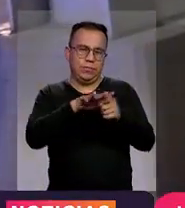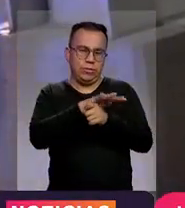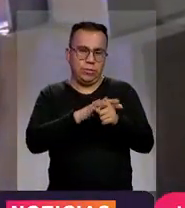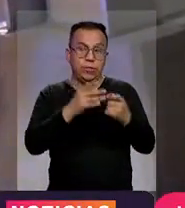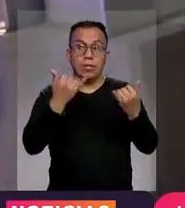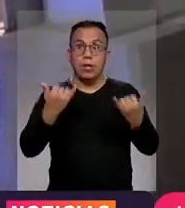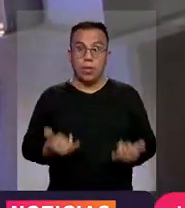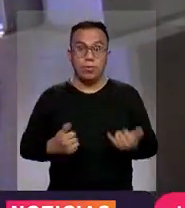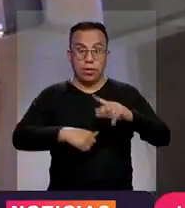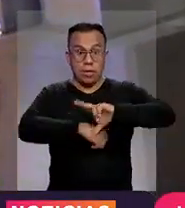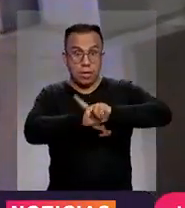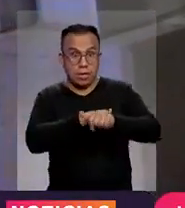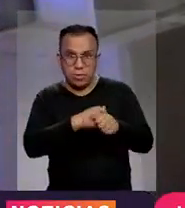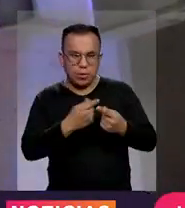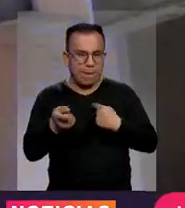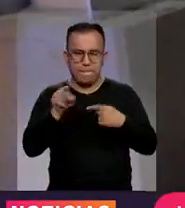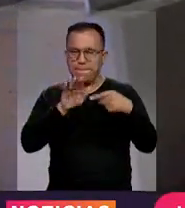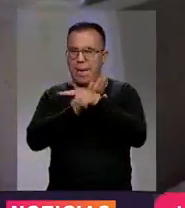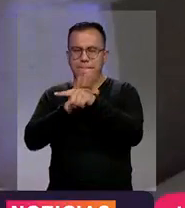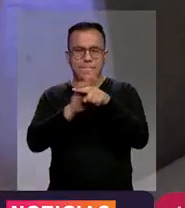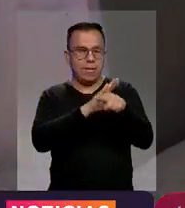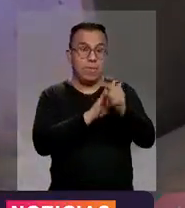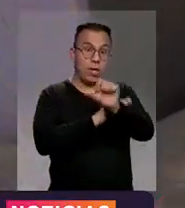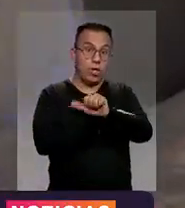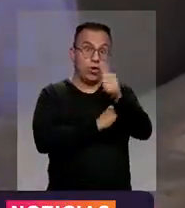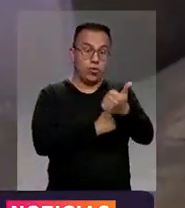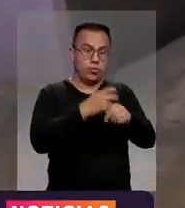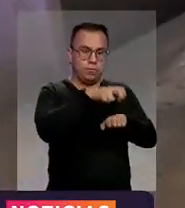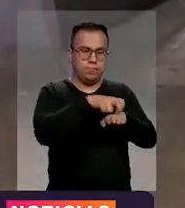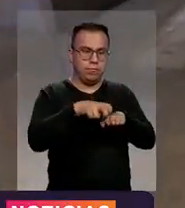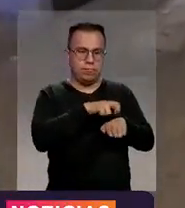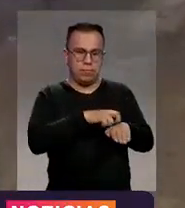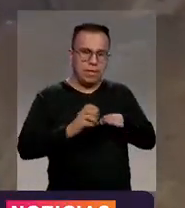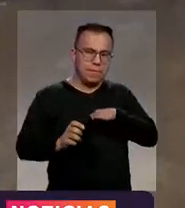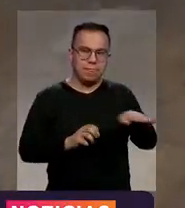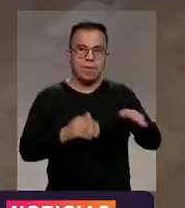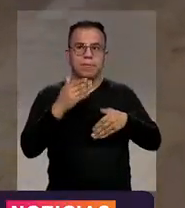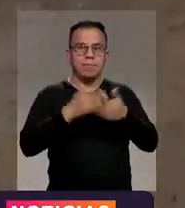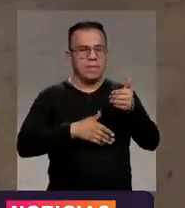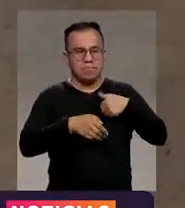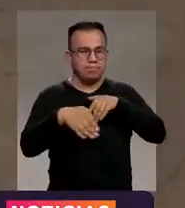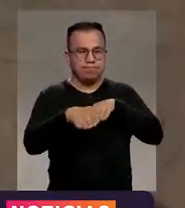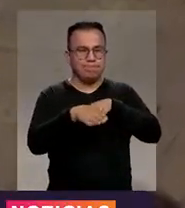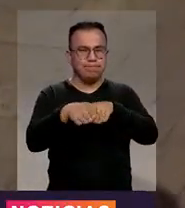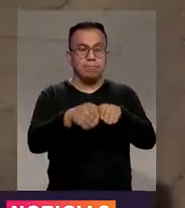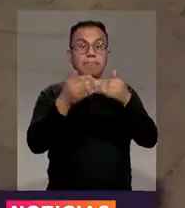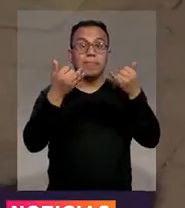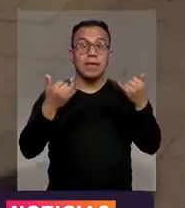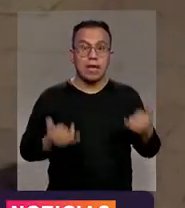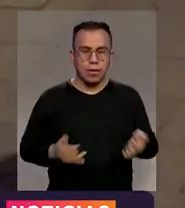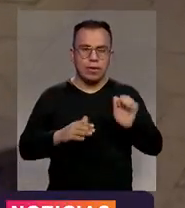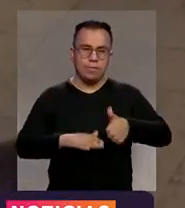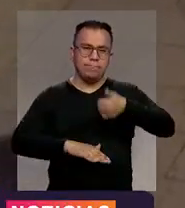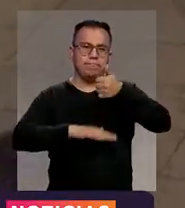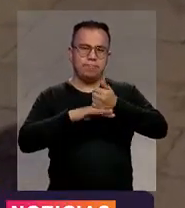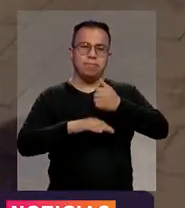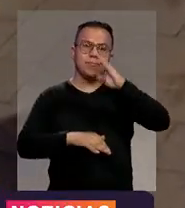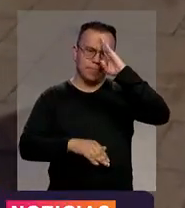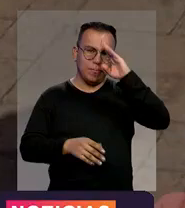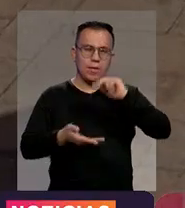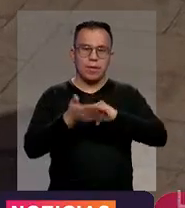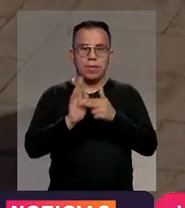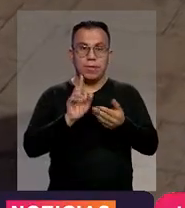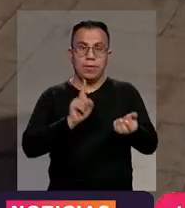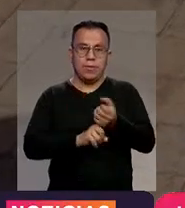hurto. Los ladrones se dieron a la fuga en otro vehículo en el que se movilizaban. Allí inició una persecución por parte de las autoridades, quienes